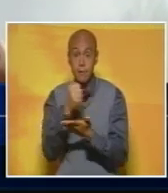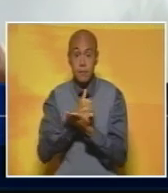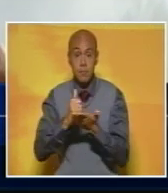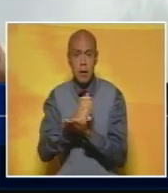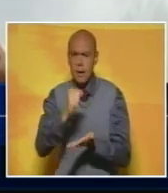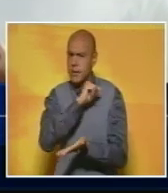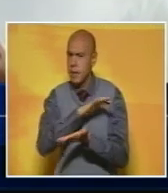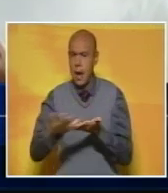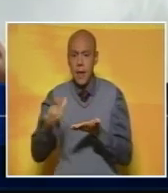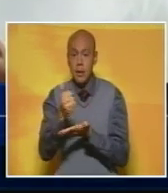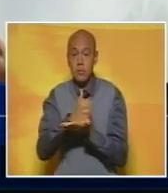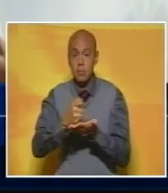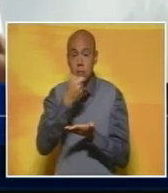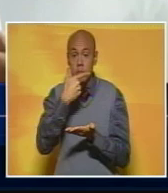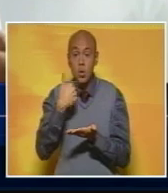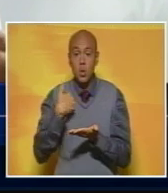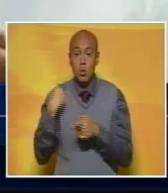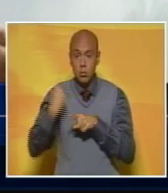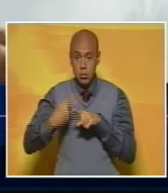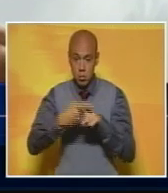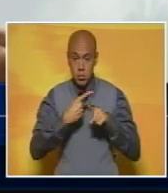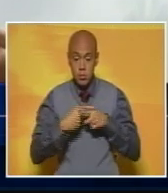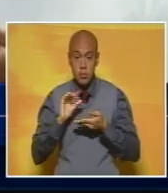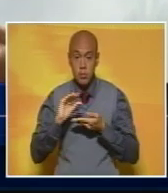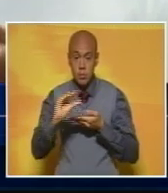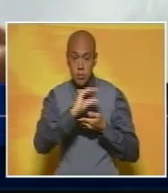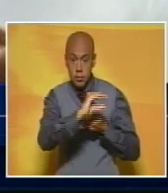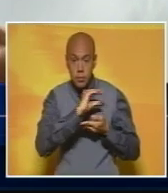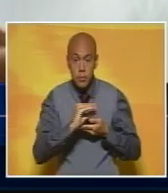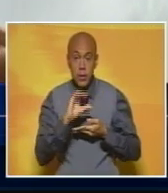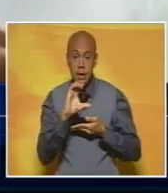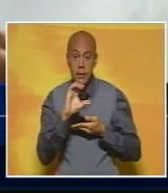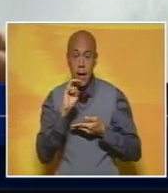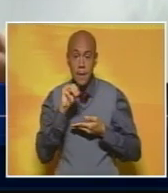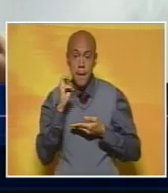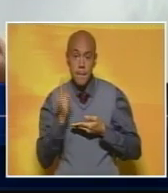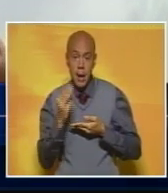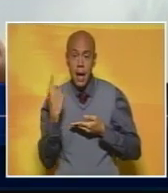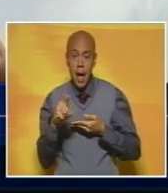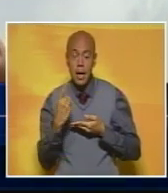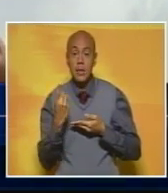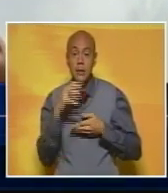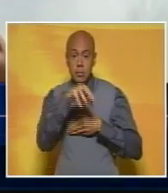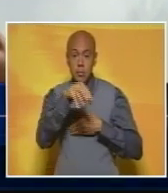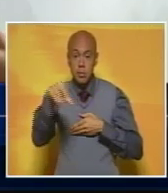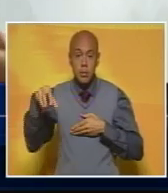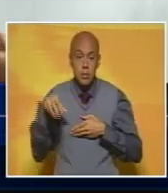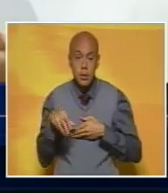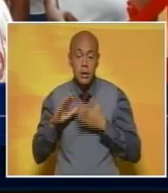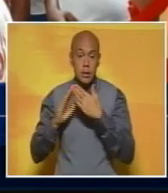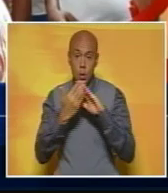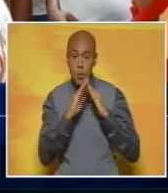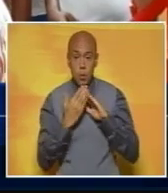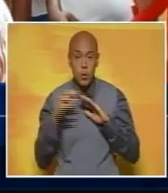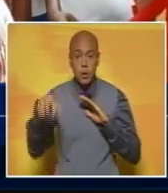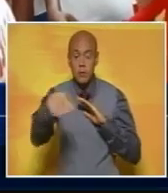y vamos nosotros a un proceso de distribución a través de los CMP, que son los equipos básicos que tenemos en los diferentes comunidades, en los diferentes